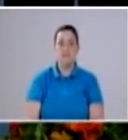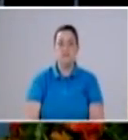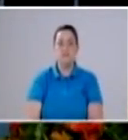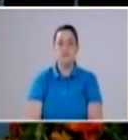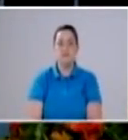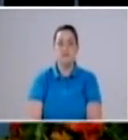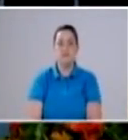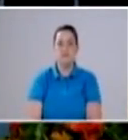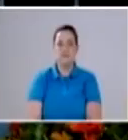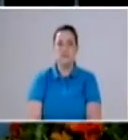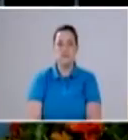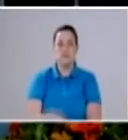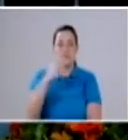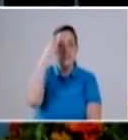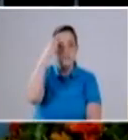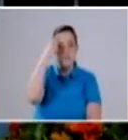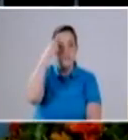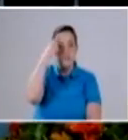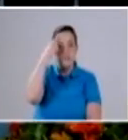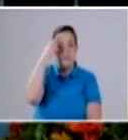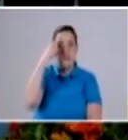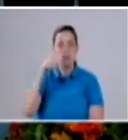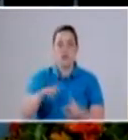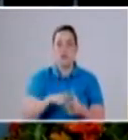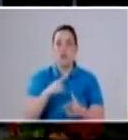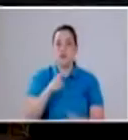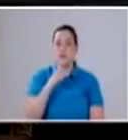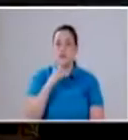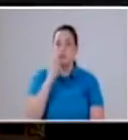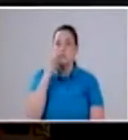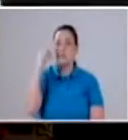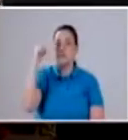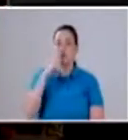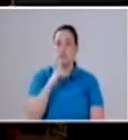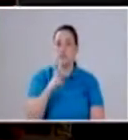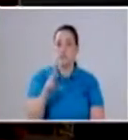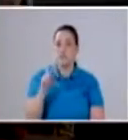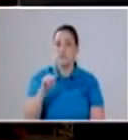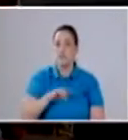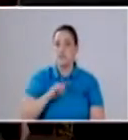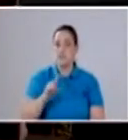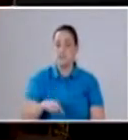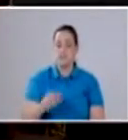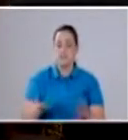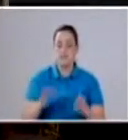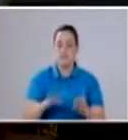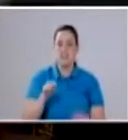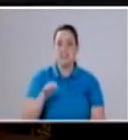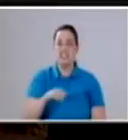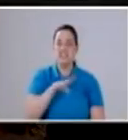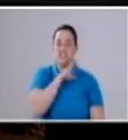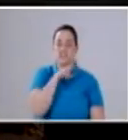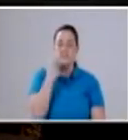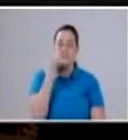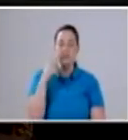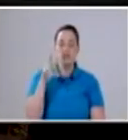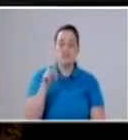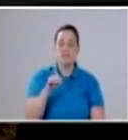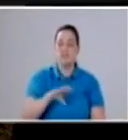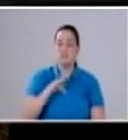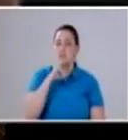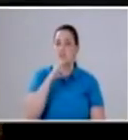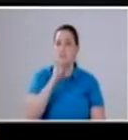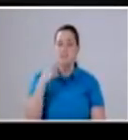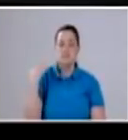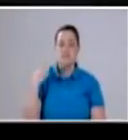cierto, ¿verdad? Se recuerda cuando dijo, no, él no está muerto, esta enfermedad no es para muerte, y si se muere